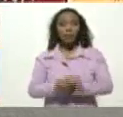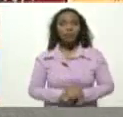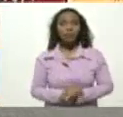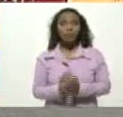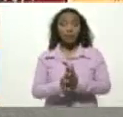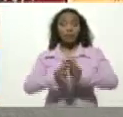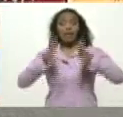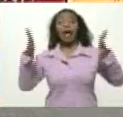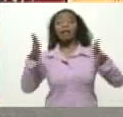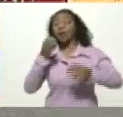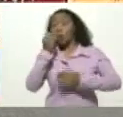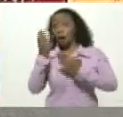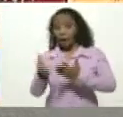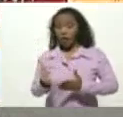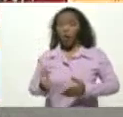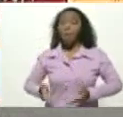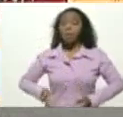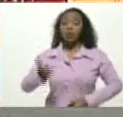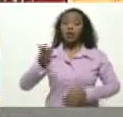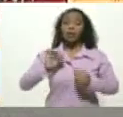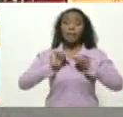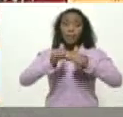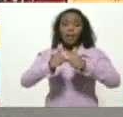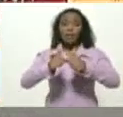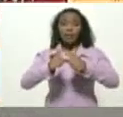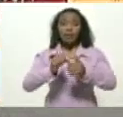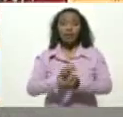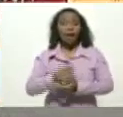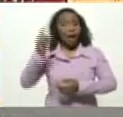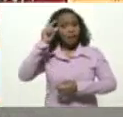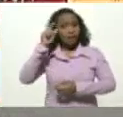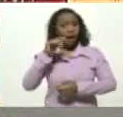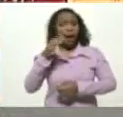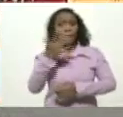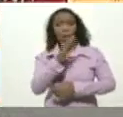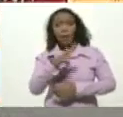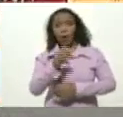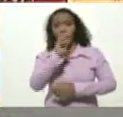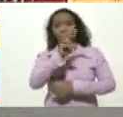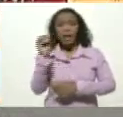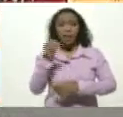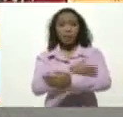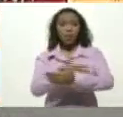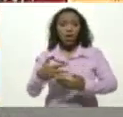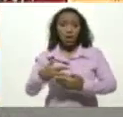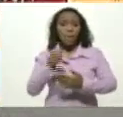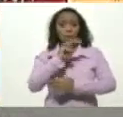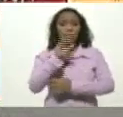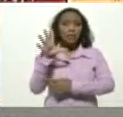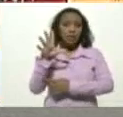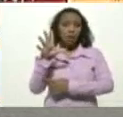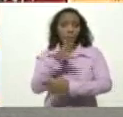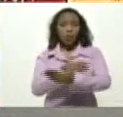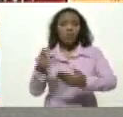Grande, bueno, importante el arranque. El día que haya 20 millones, 25 millones de